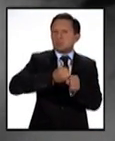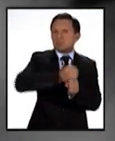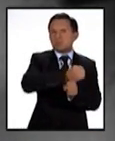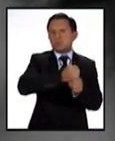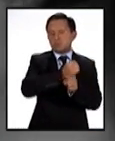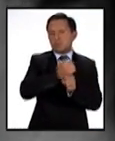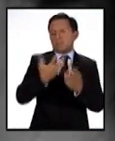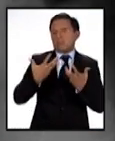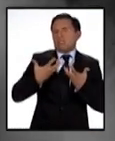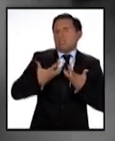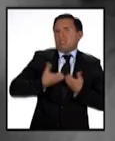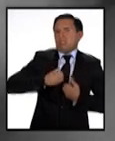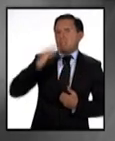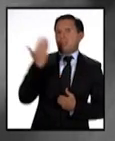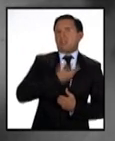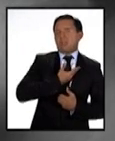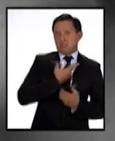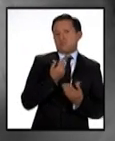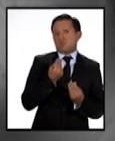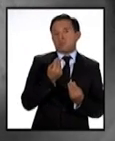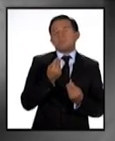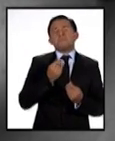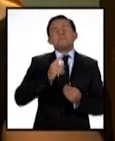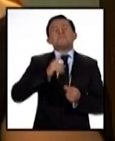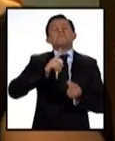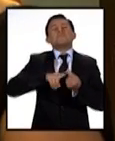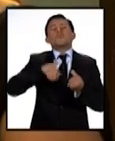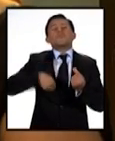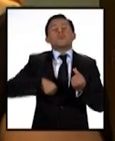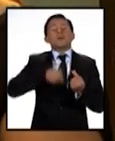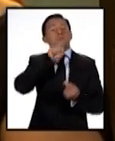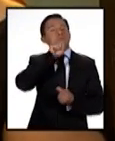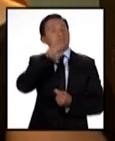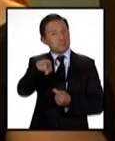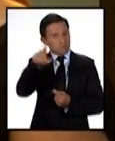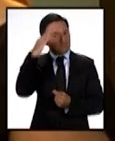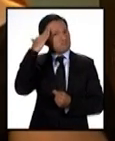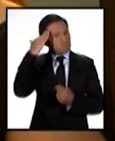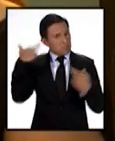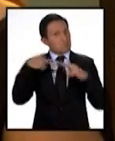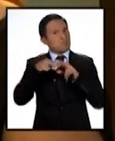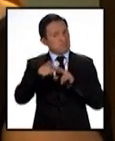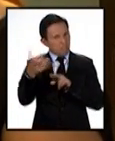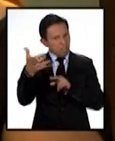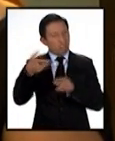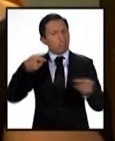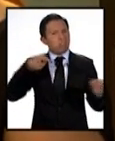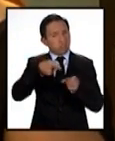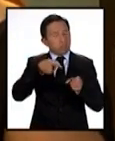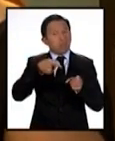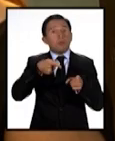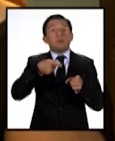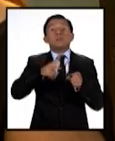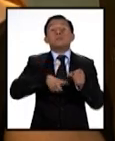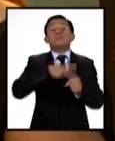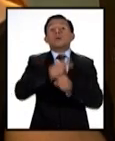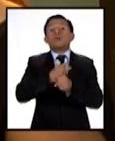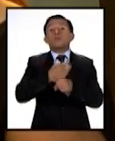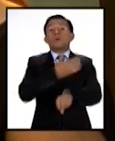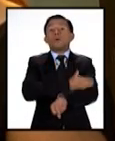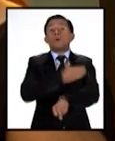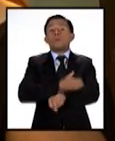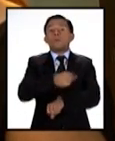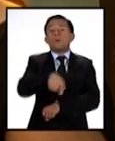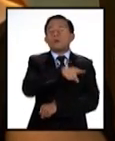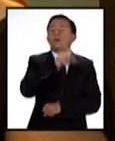lo principal por su profesora y segundo por los compañeros, porque ellos al ver por inercia la